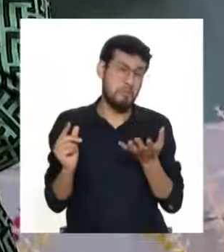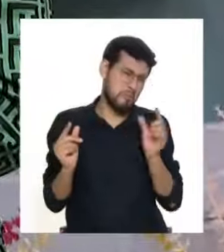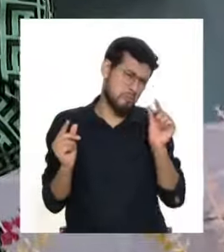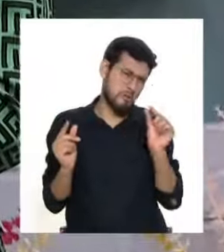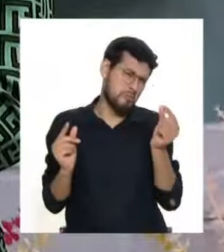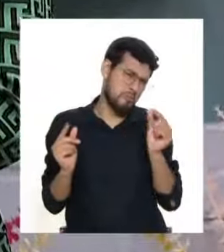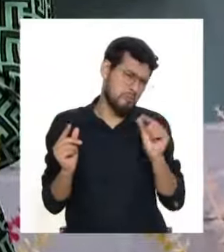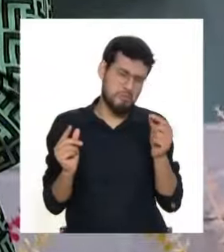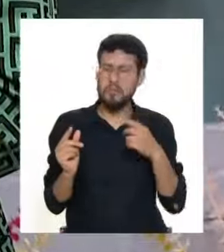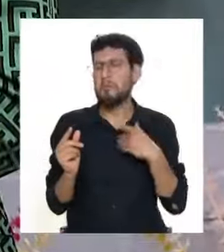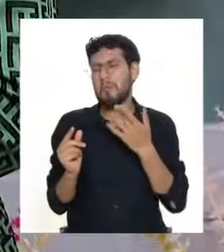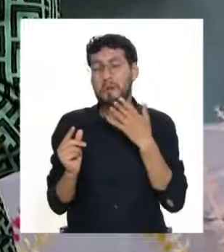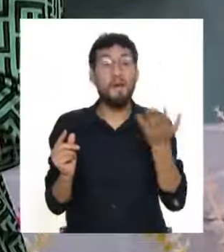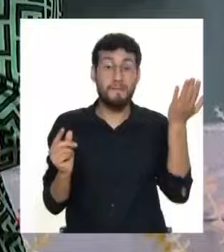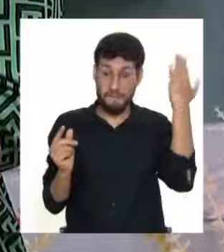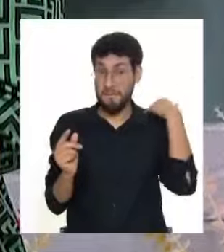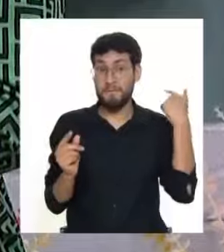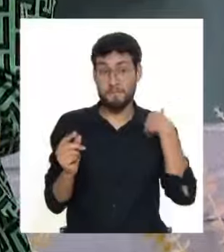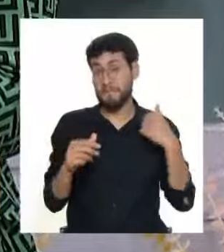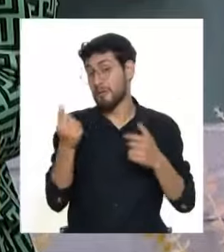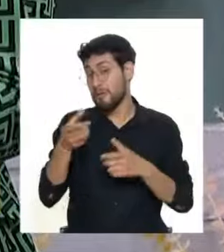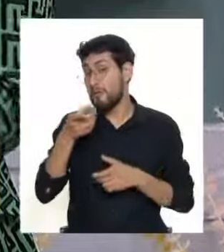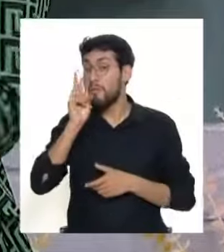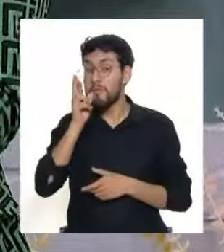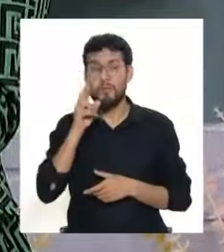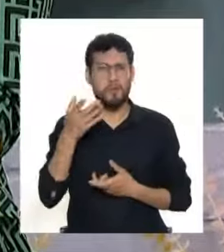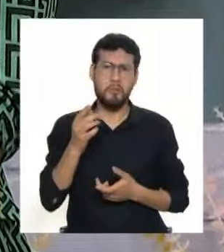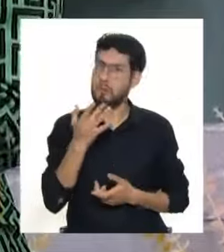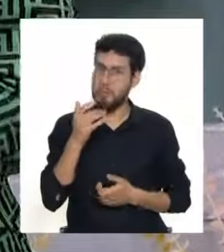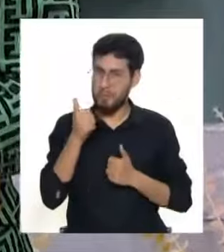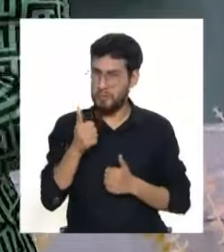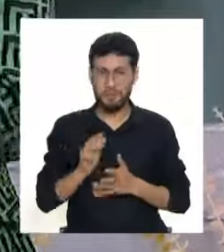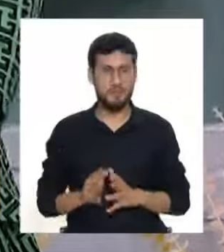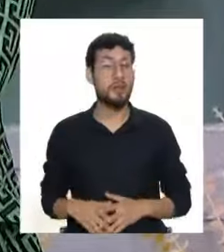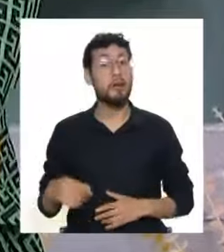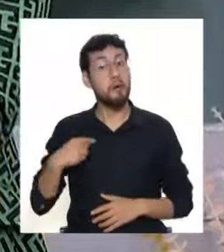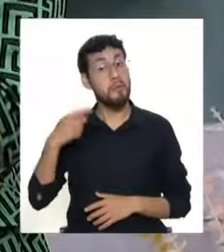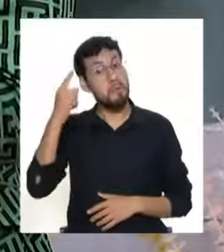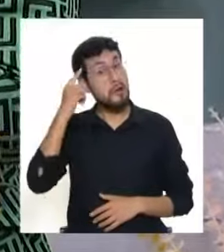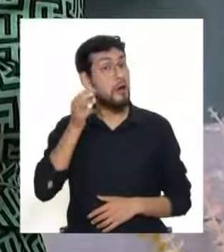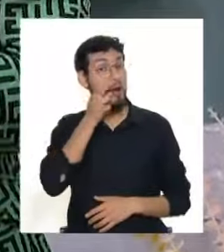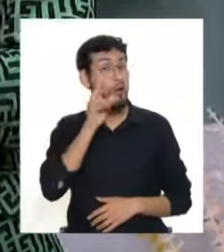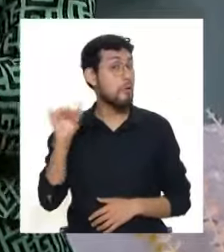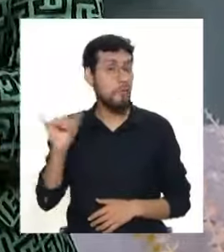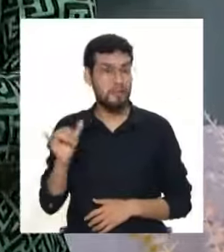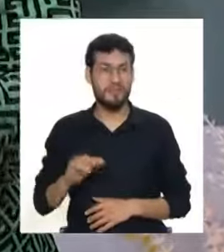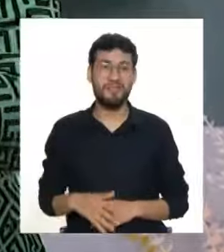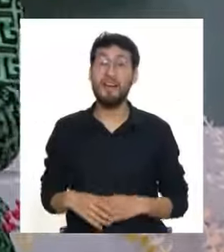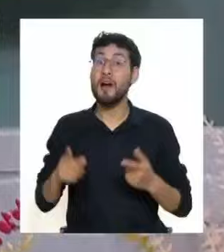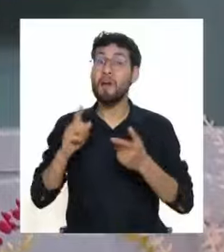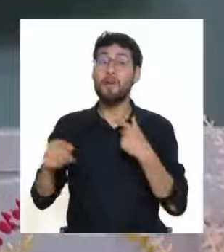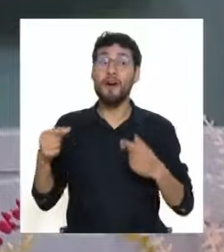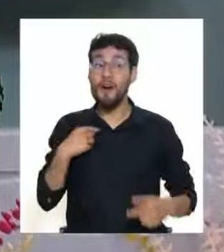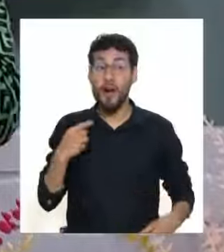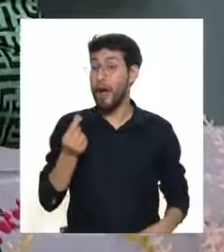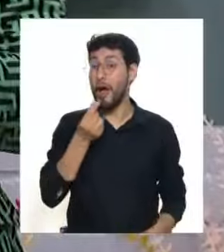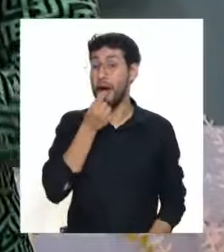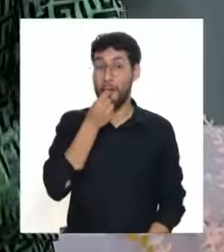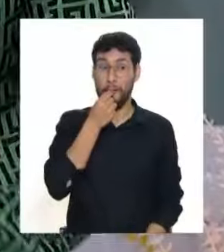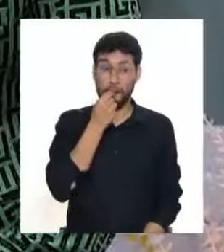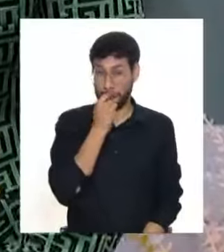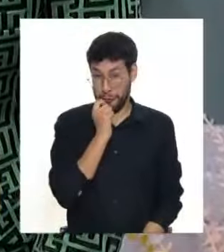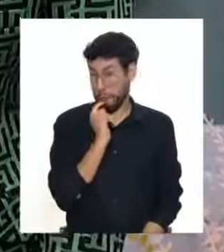tan amargo. Yo lo he probado en otras ocasiones ya en refresco y sí, es sabrosísimo. Sí. Y pensé que era más o menos similar. ¡Uy! Cuando eso entró a mi